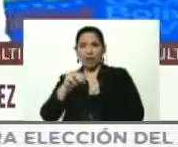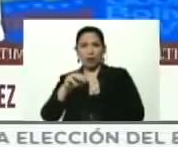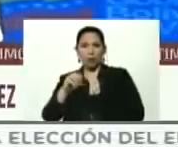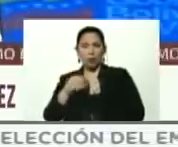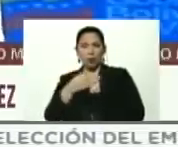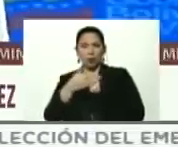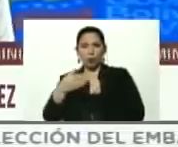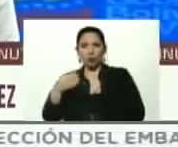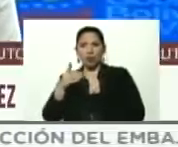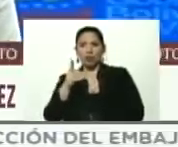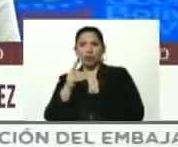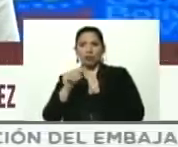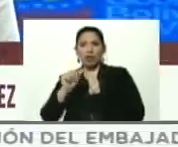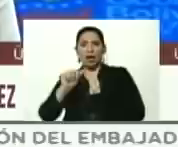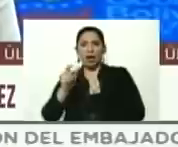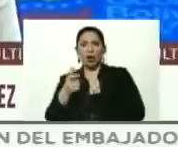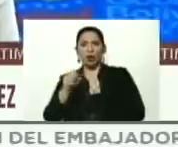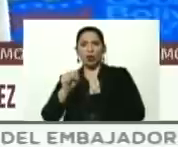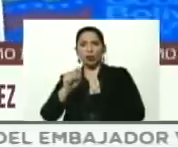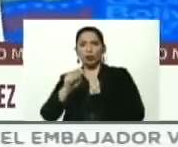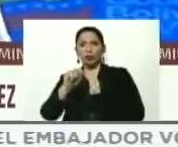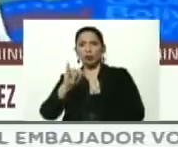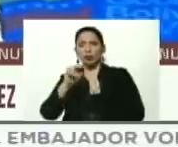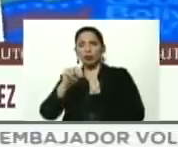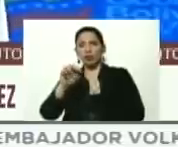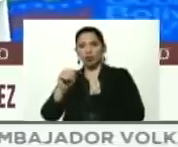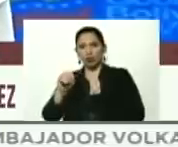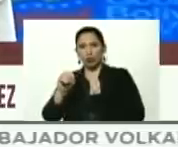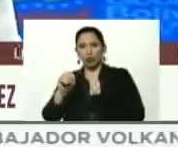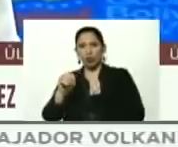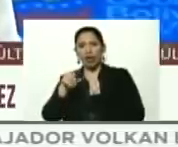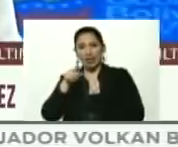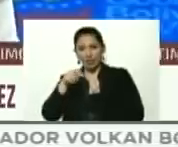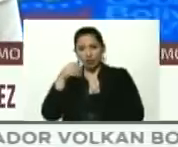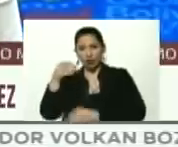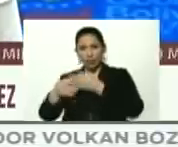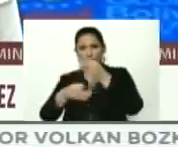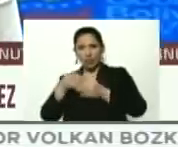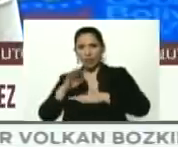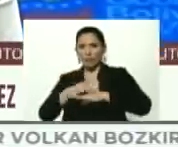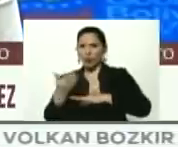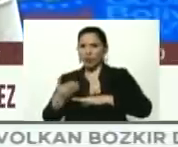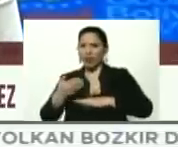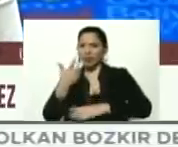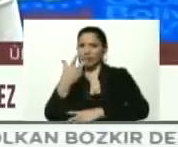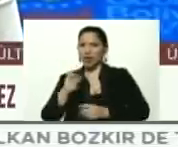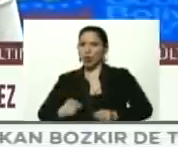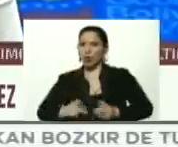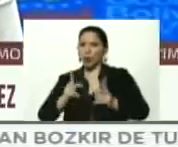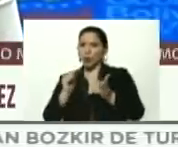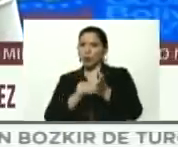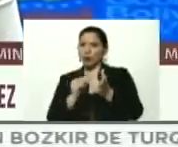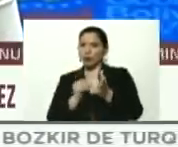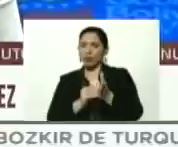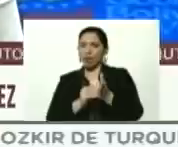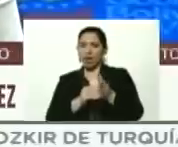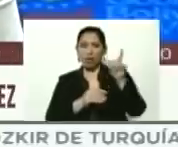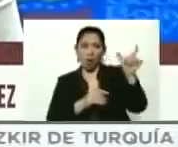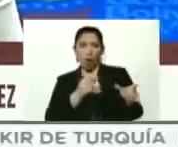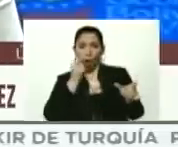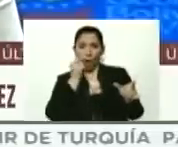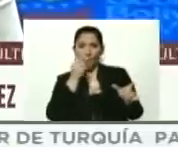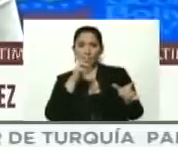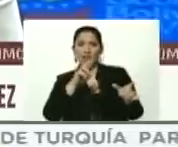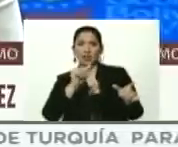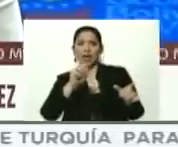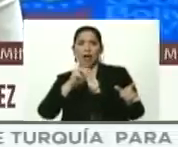Eso explica por qué en 3 oportunidades el señor Ramos Alud